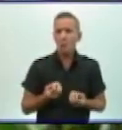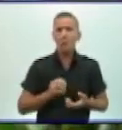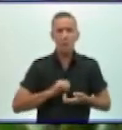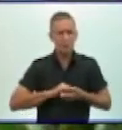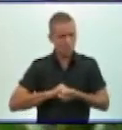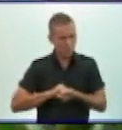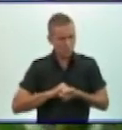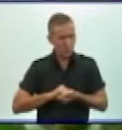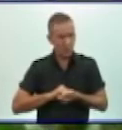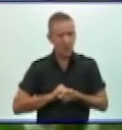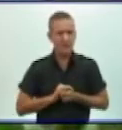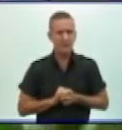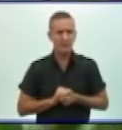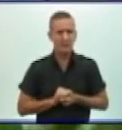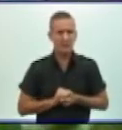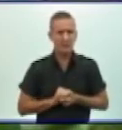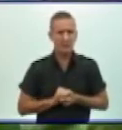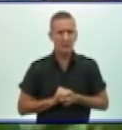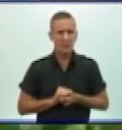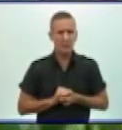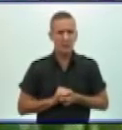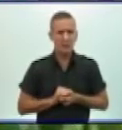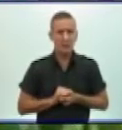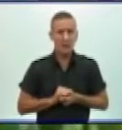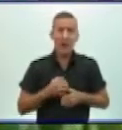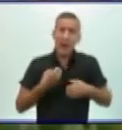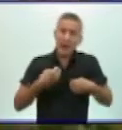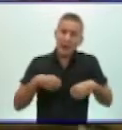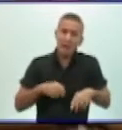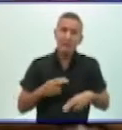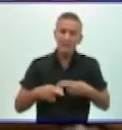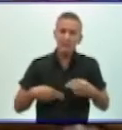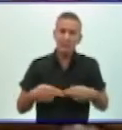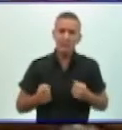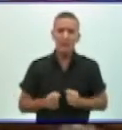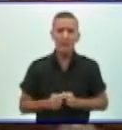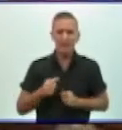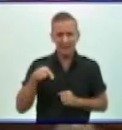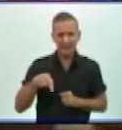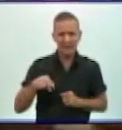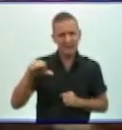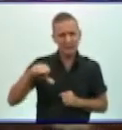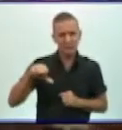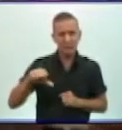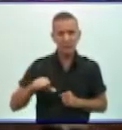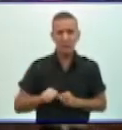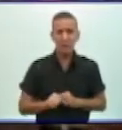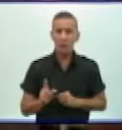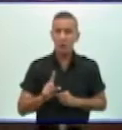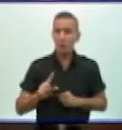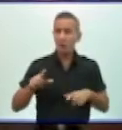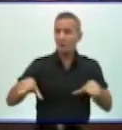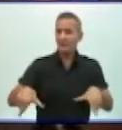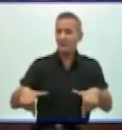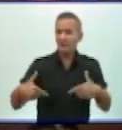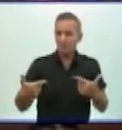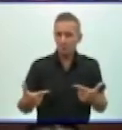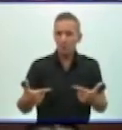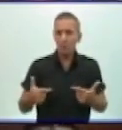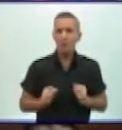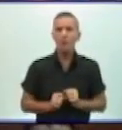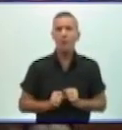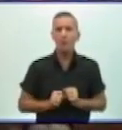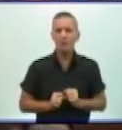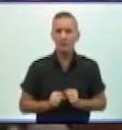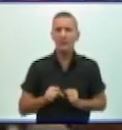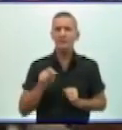de ellos, son los que hacen esto. Y por supuesto que es incorrecto. Y estoy incumpliendo un deber, que es cuidar ese medio que la sociedad ha puesto para